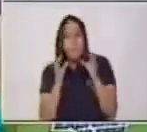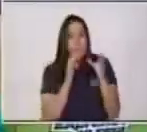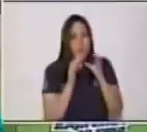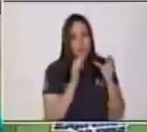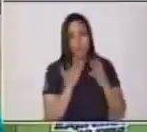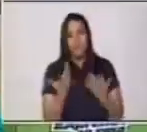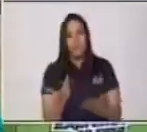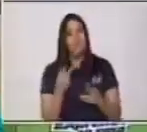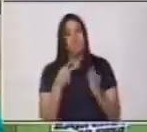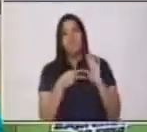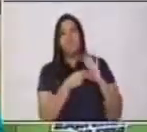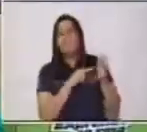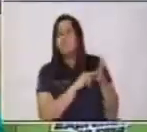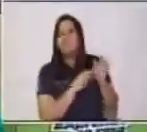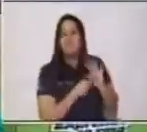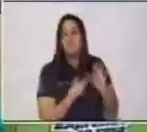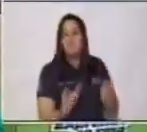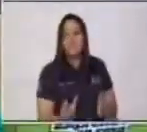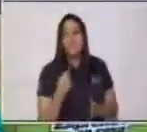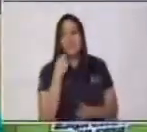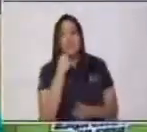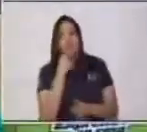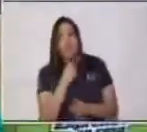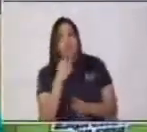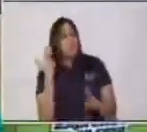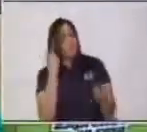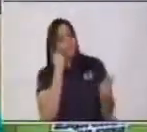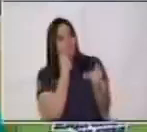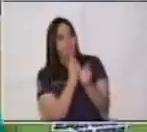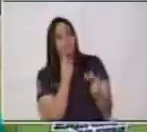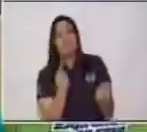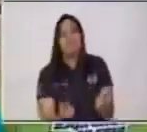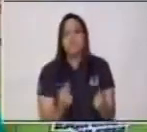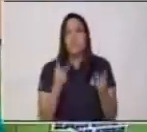vamos a encontrar en este tipo de tramas? Pues vamos a encontrar